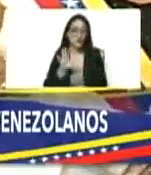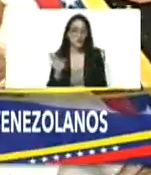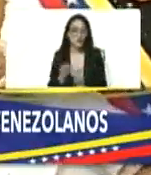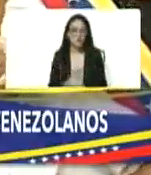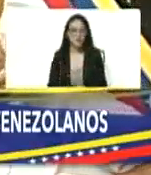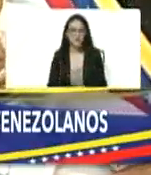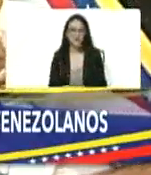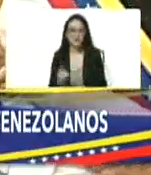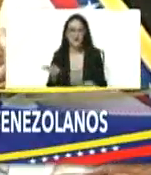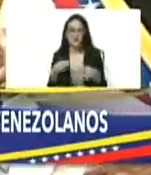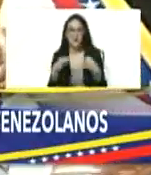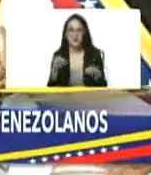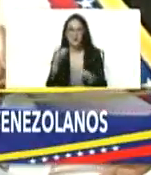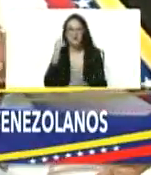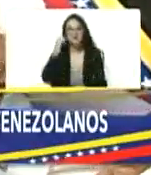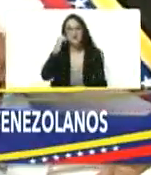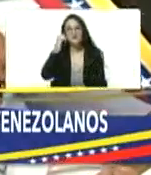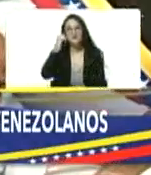Ibarreto.